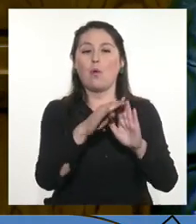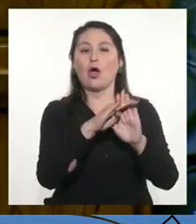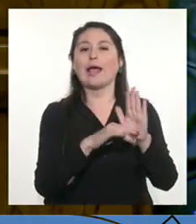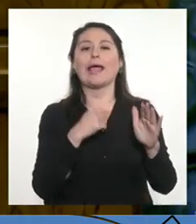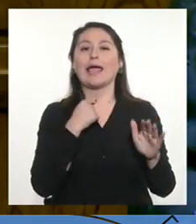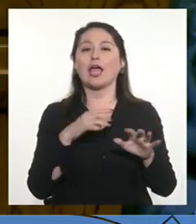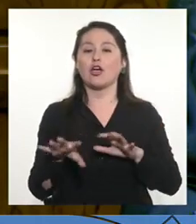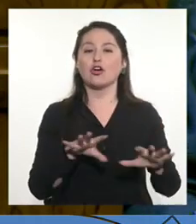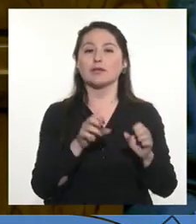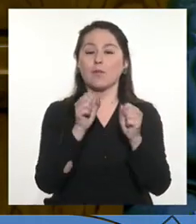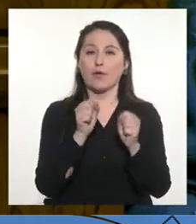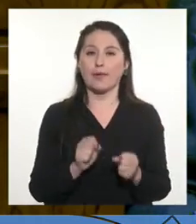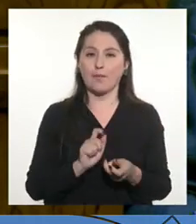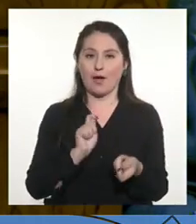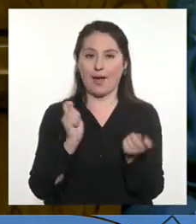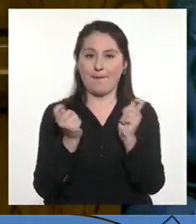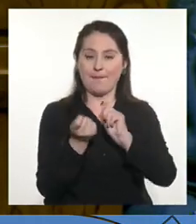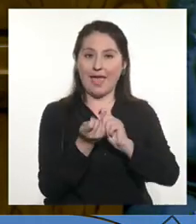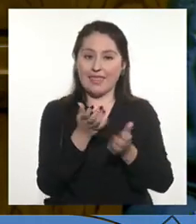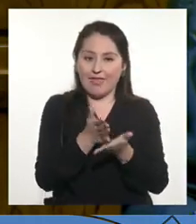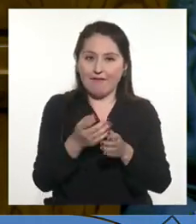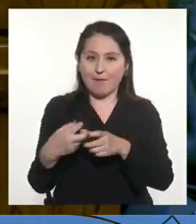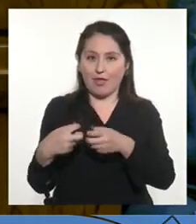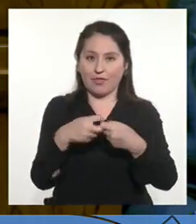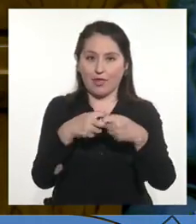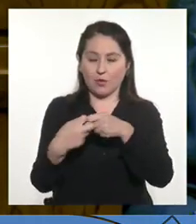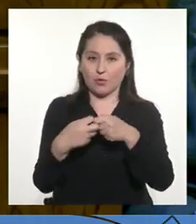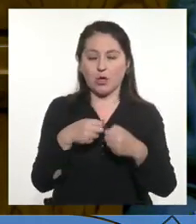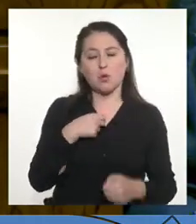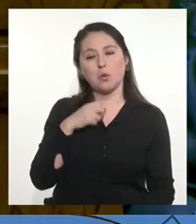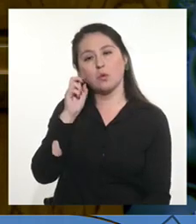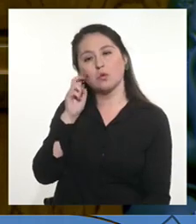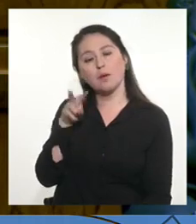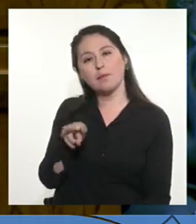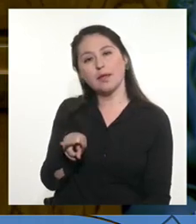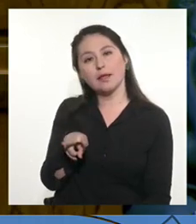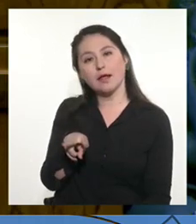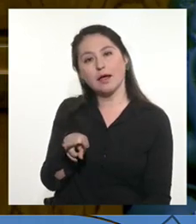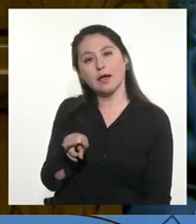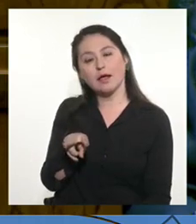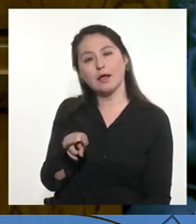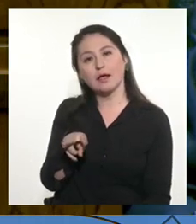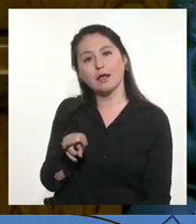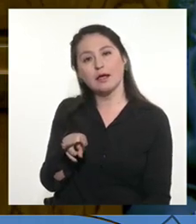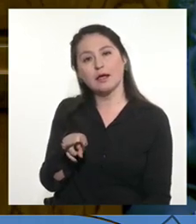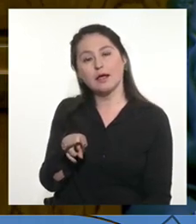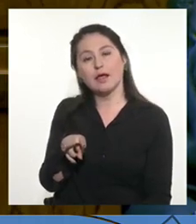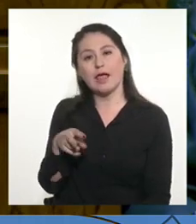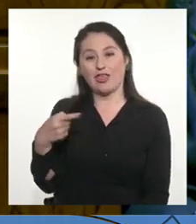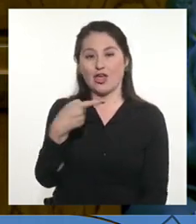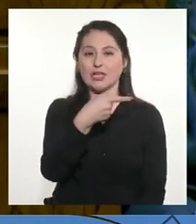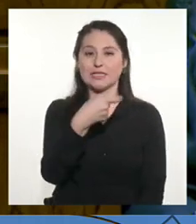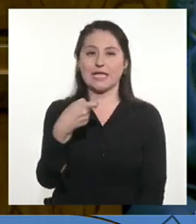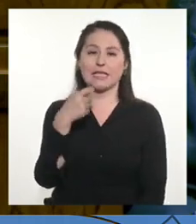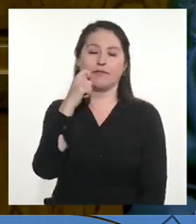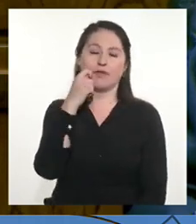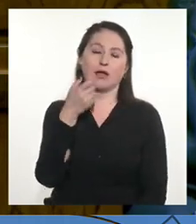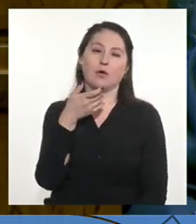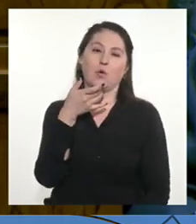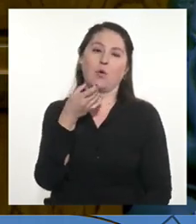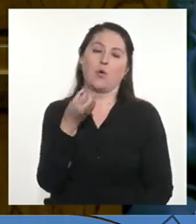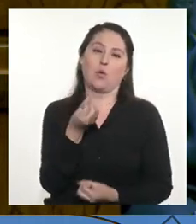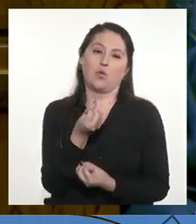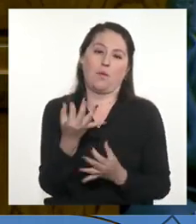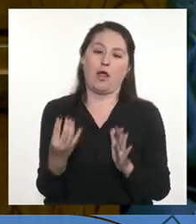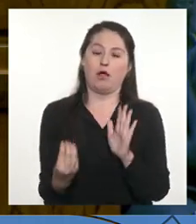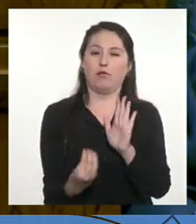y podríamos discutir las 11 mira y la verdad es que claro lo logró de cien en un número simbólico que